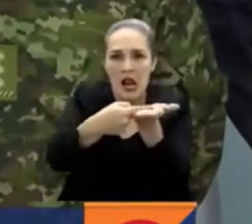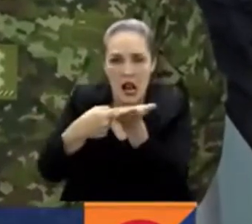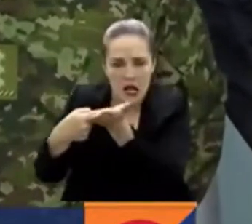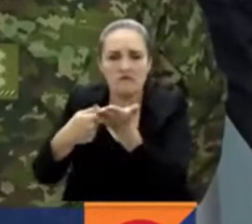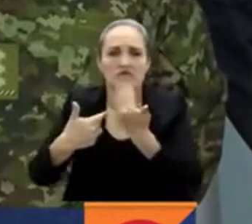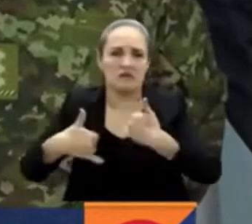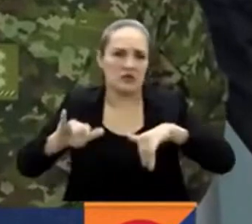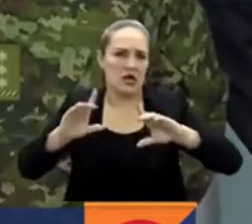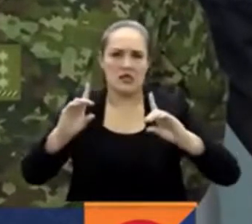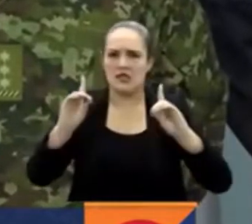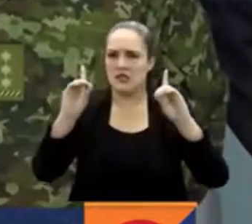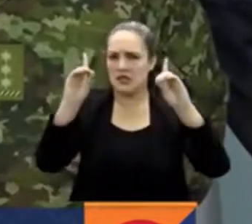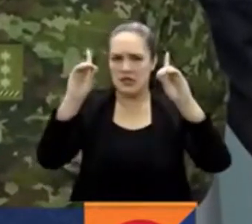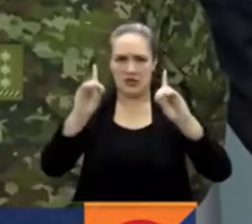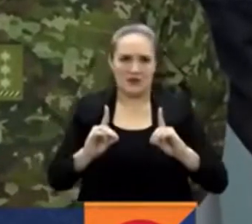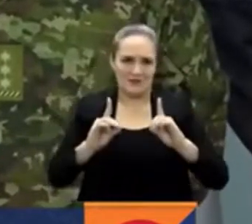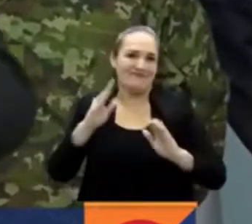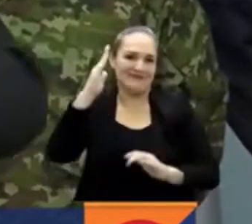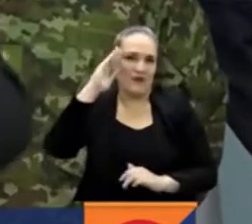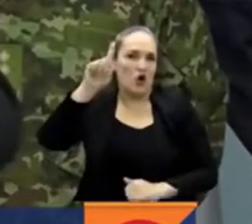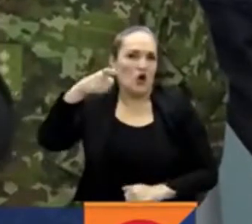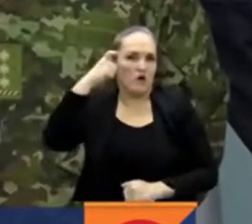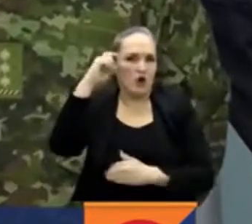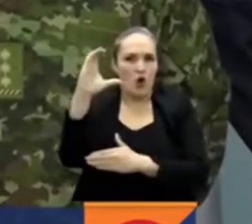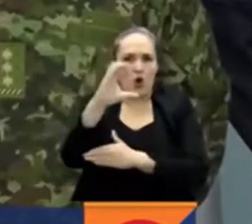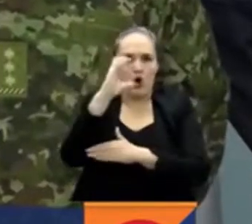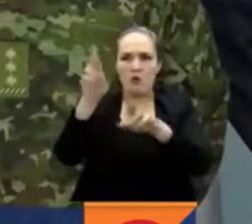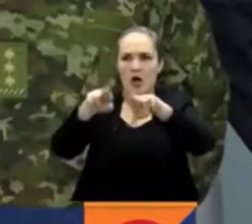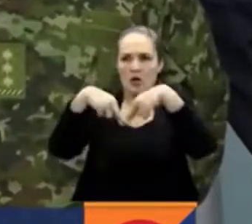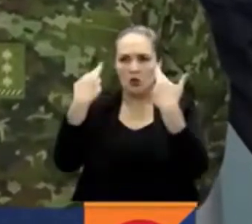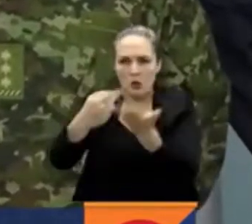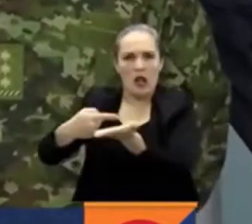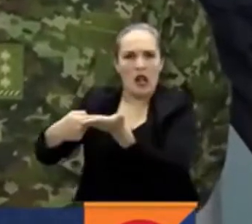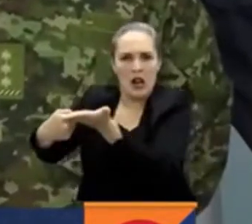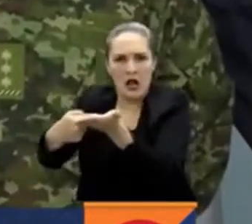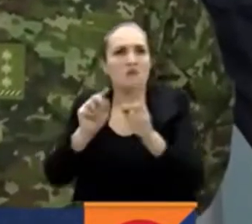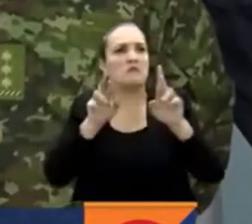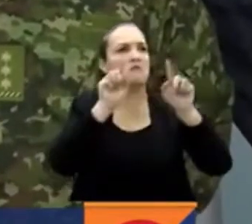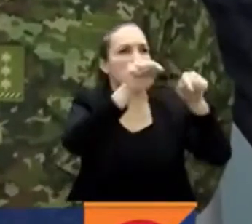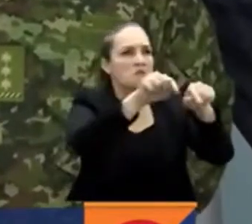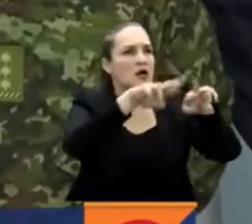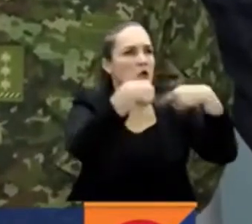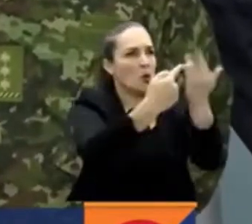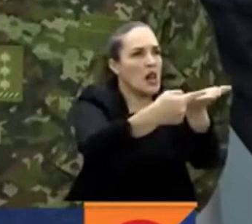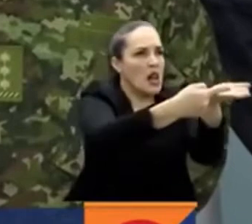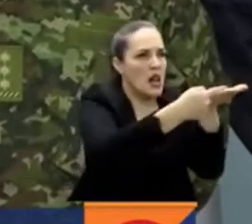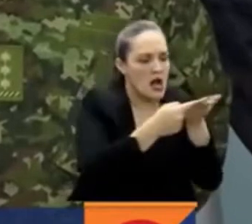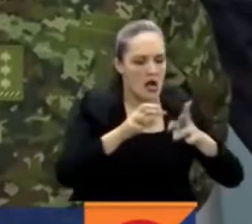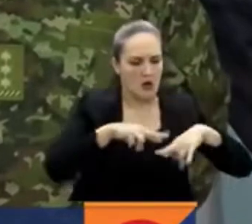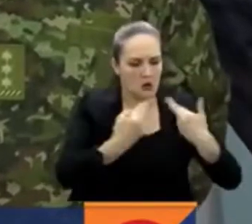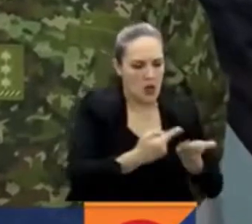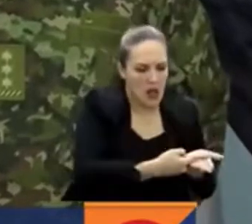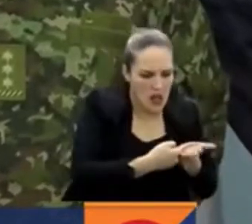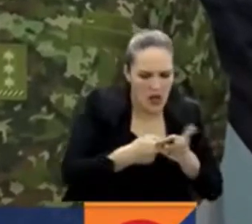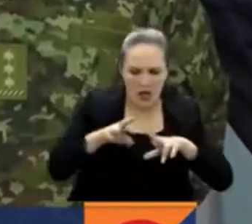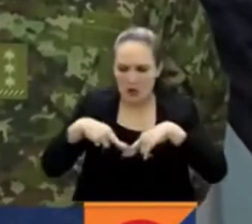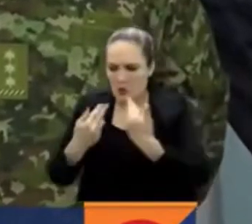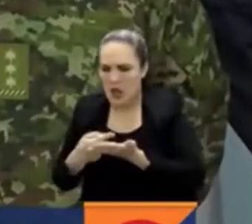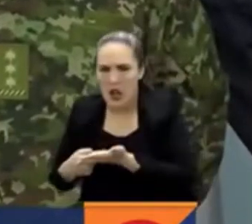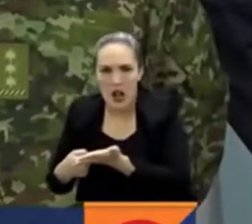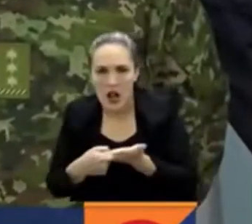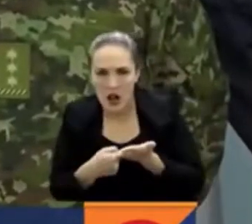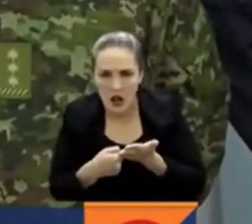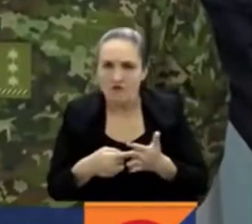desde el Gobierno Nacional para un dinamismo diferente de los consejos como